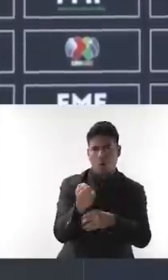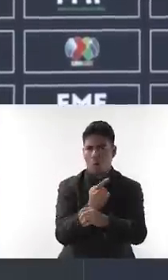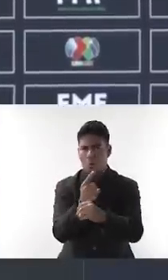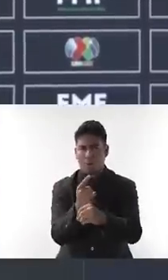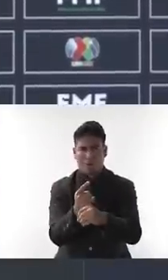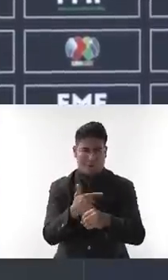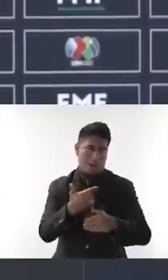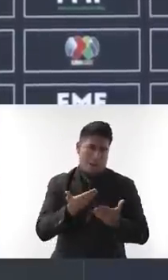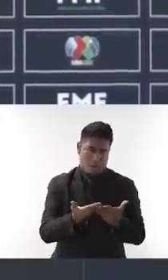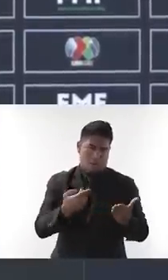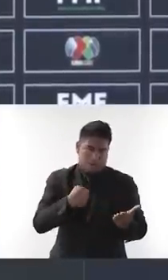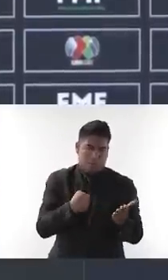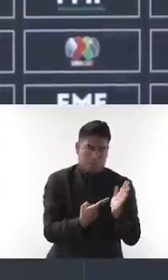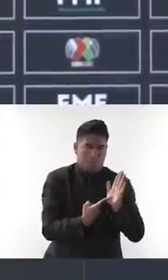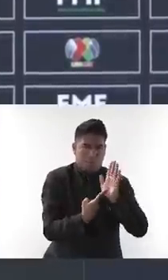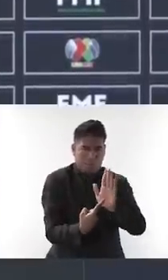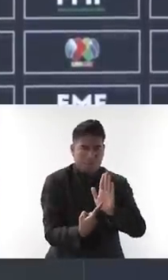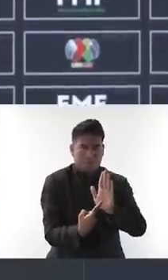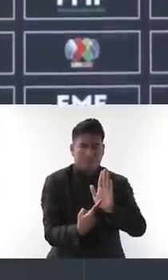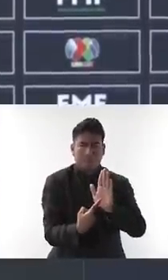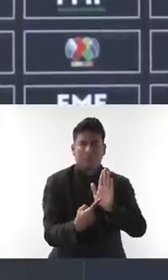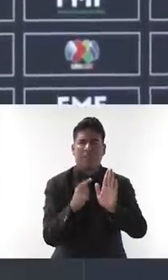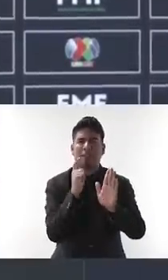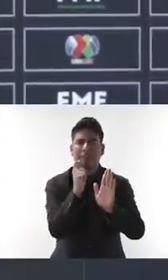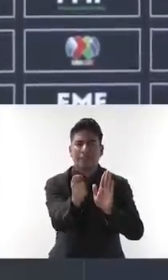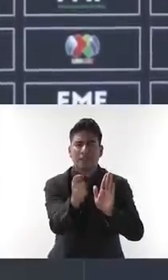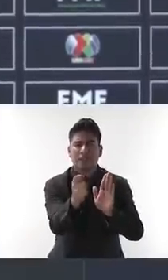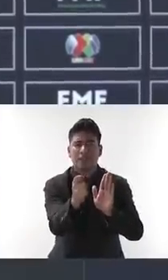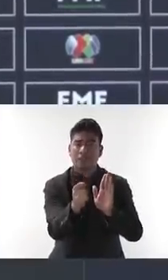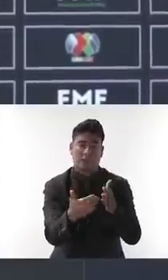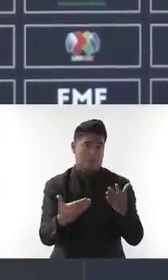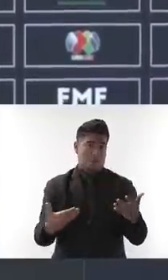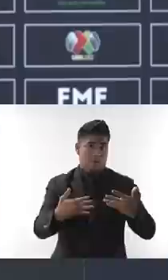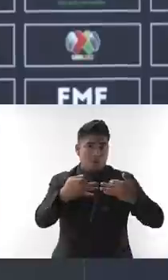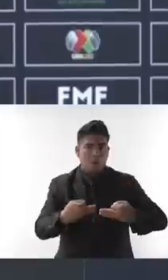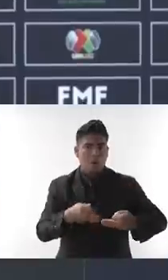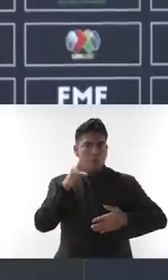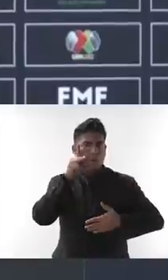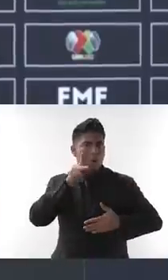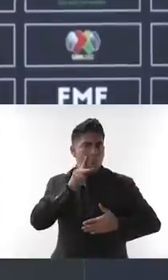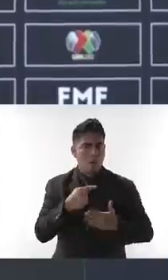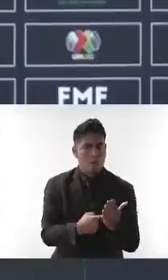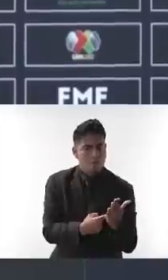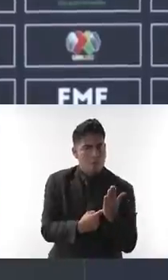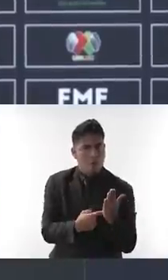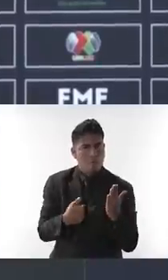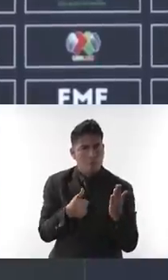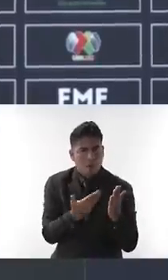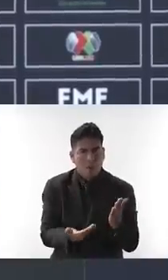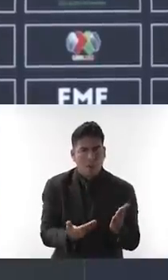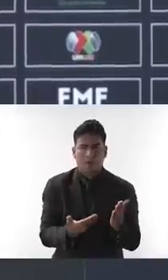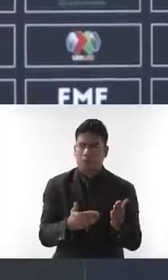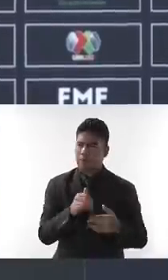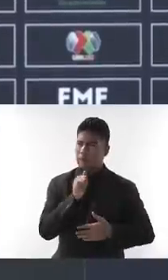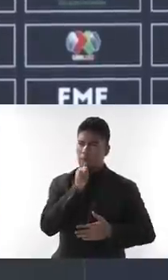es, no hay todavía evidencia, y estamos en la certificación,